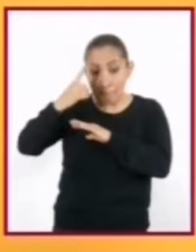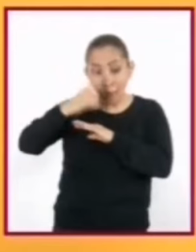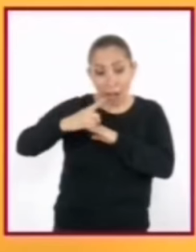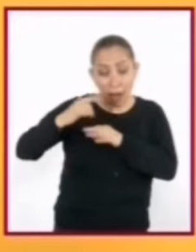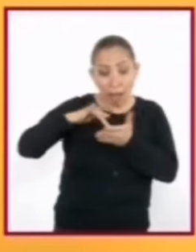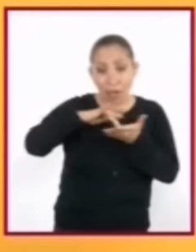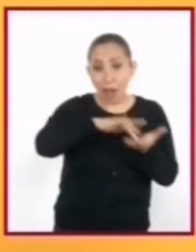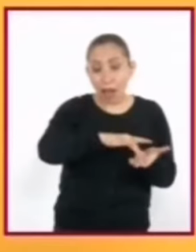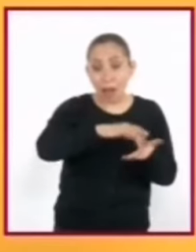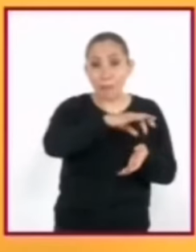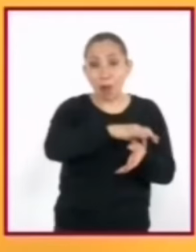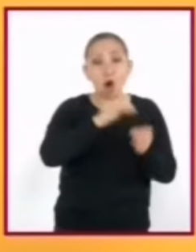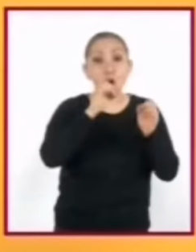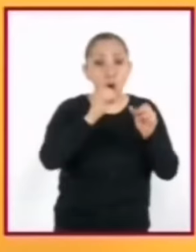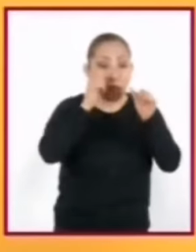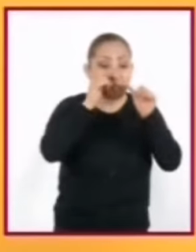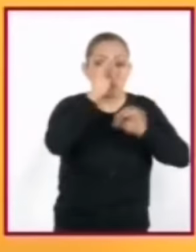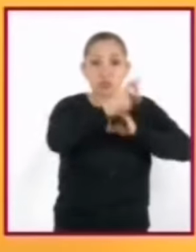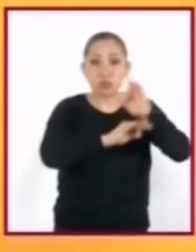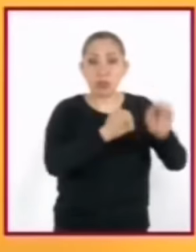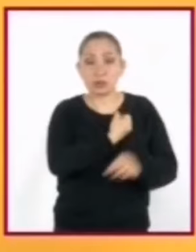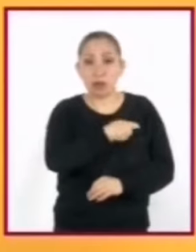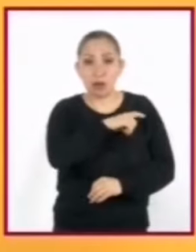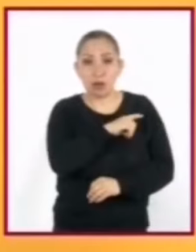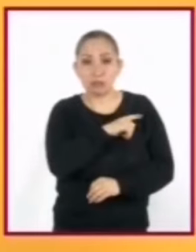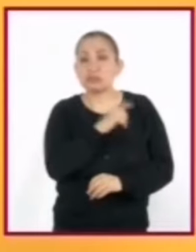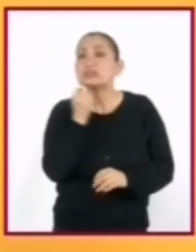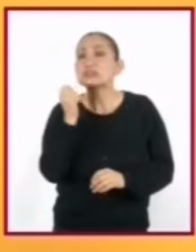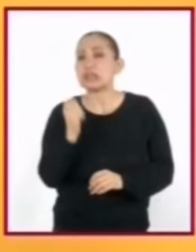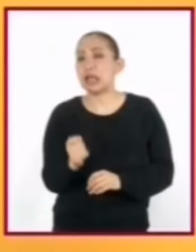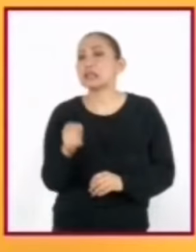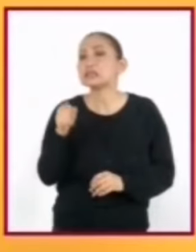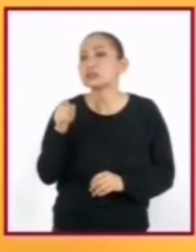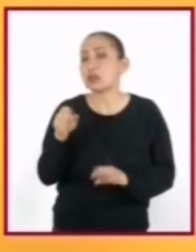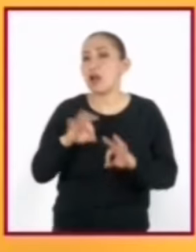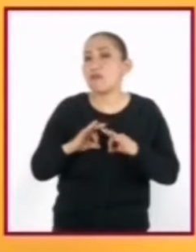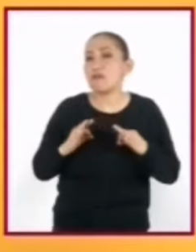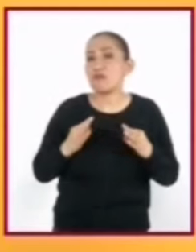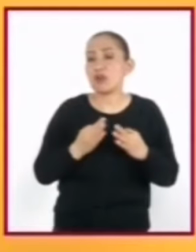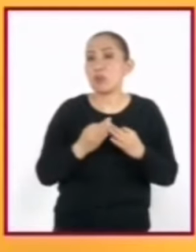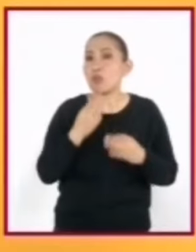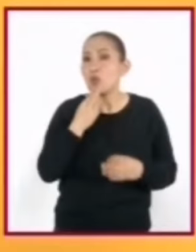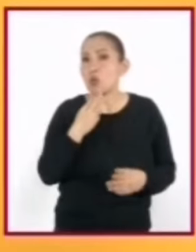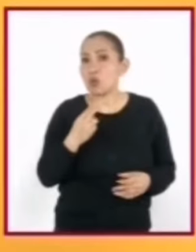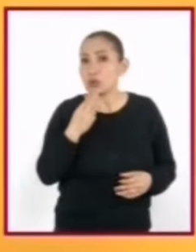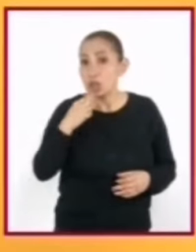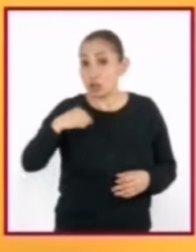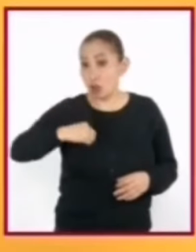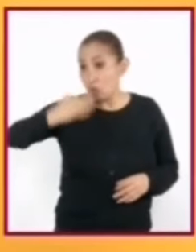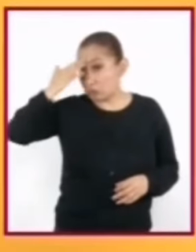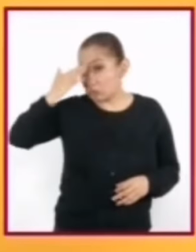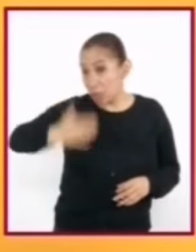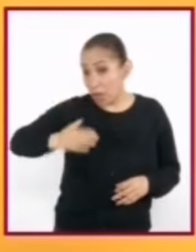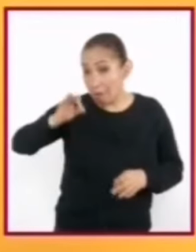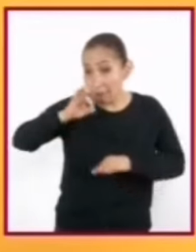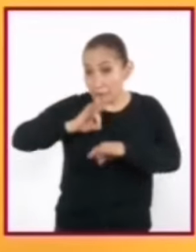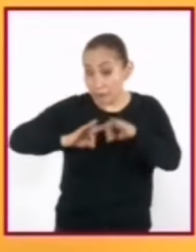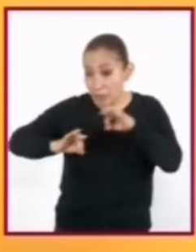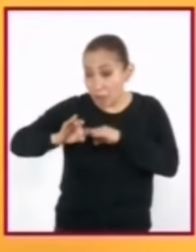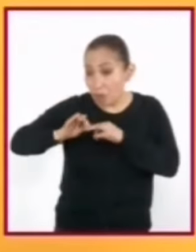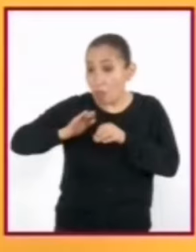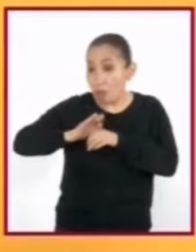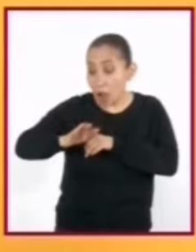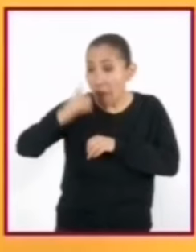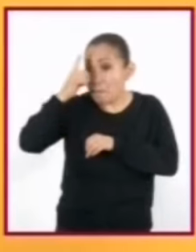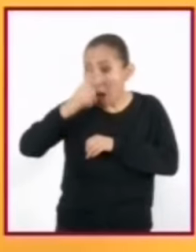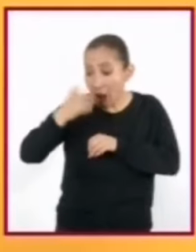medicina o a la atención de la salud. Es básicamente una manera de usar nuestro conocimiento de la física